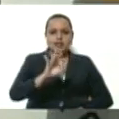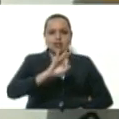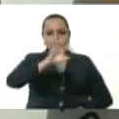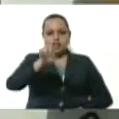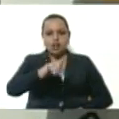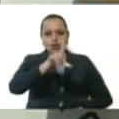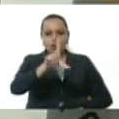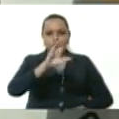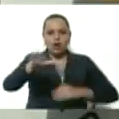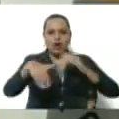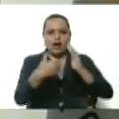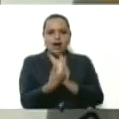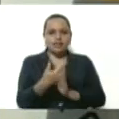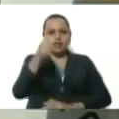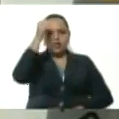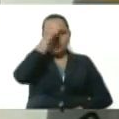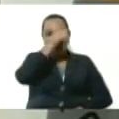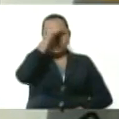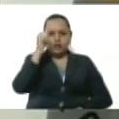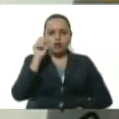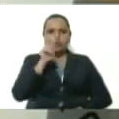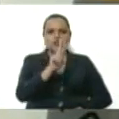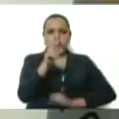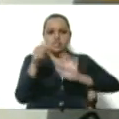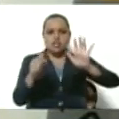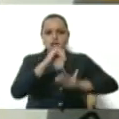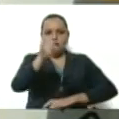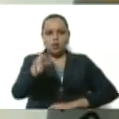domingo 26 de julio del